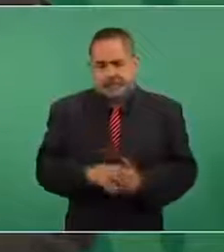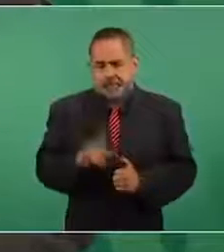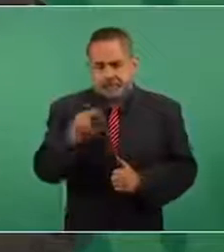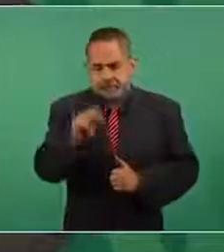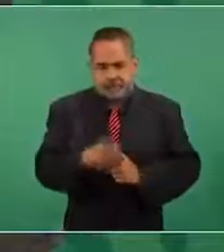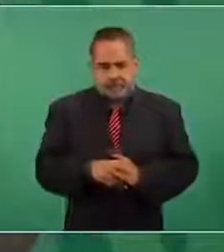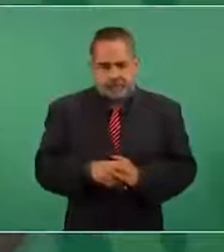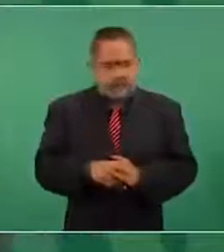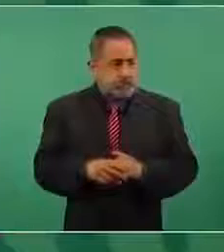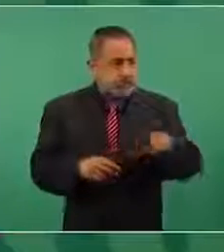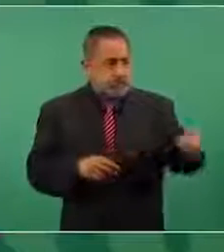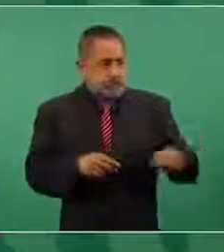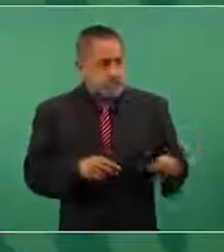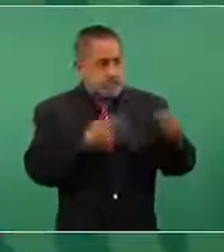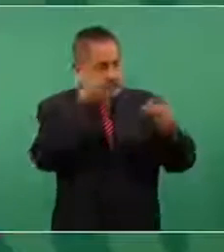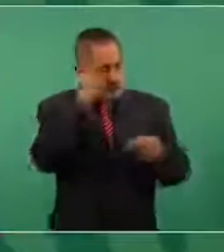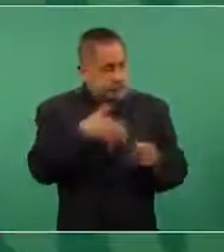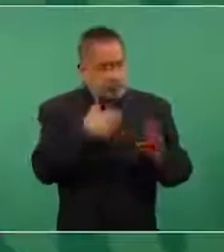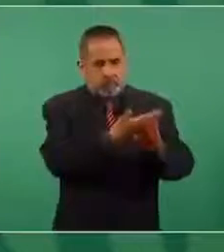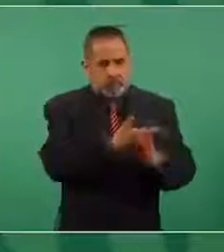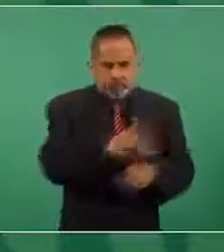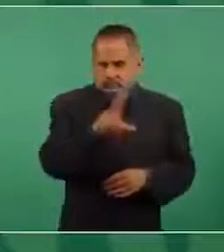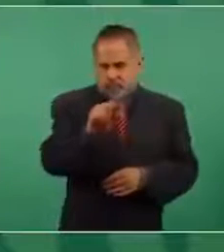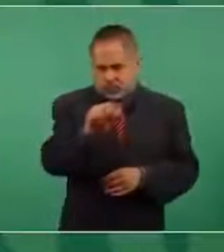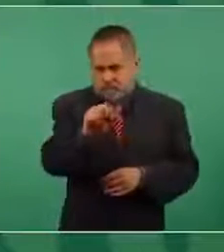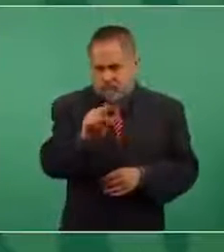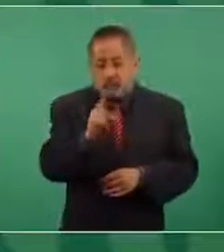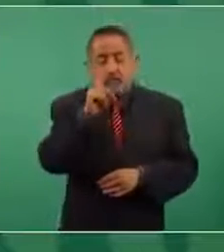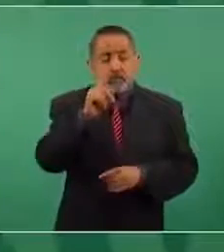Entonces, no estamos en contra de los empresarios, estamos en contra de la corrupción.